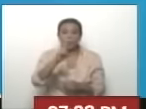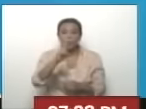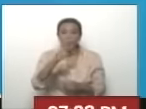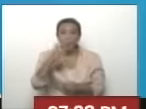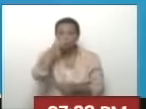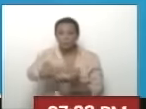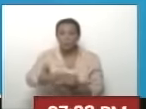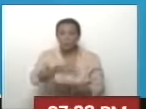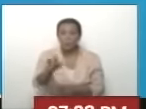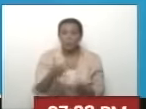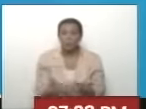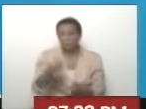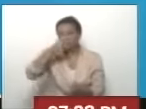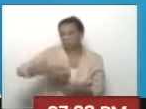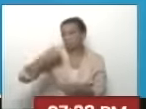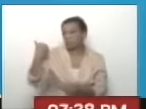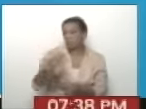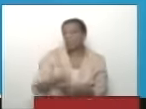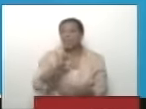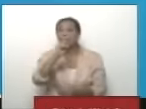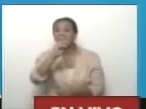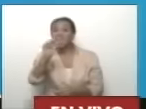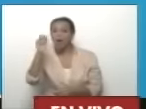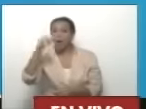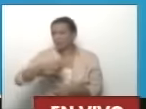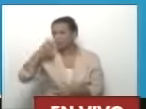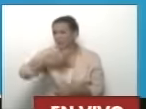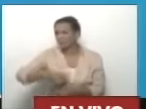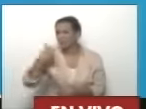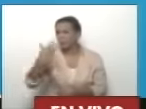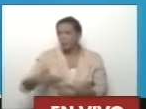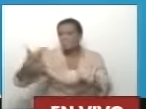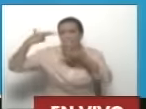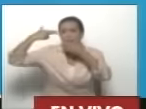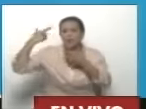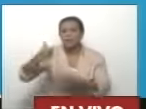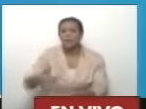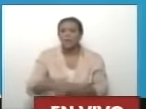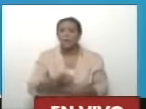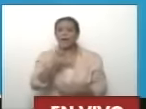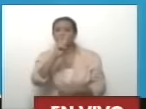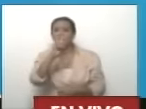OEA, la basura de Iván Duque, asesino paramilitar,